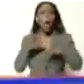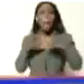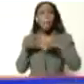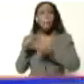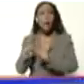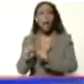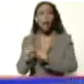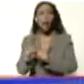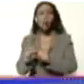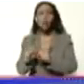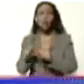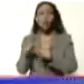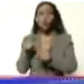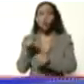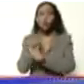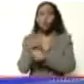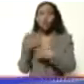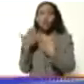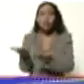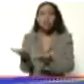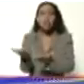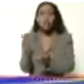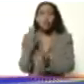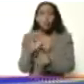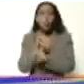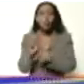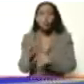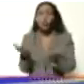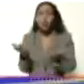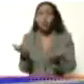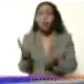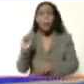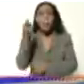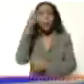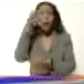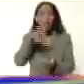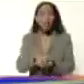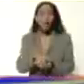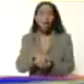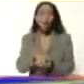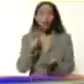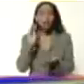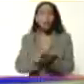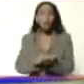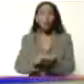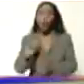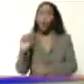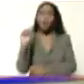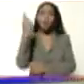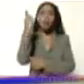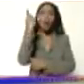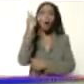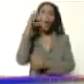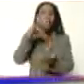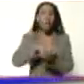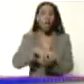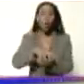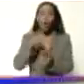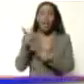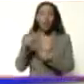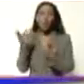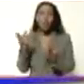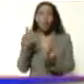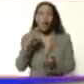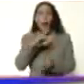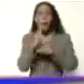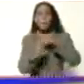hegemónicos. El primer Estado que se estableció o los primeros Estados fueron Estados en